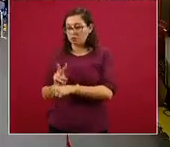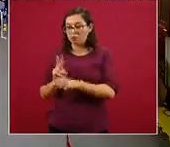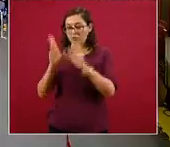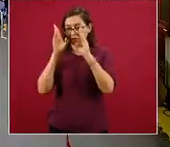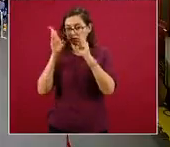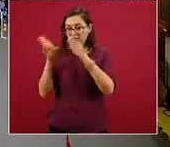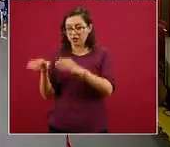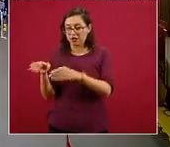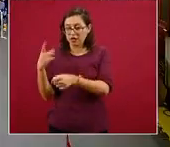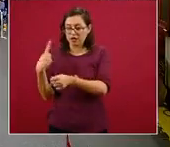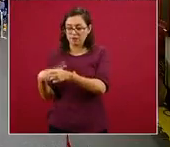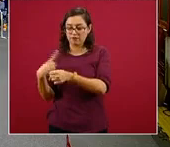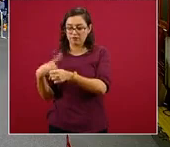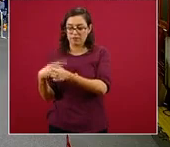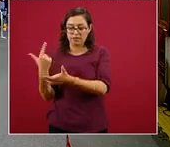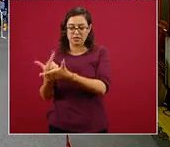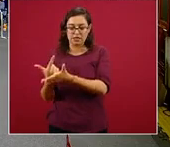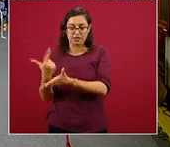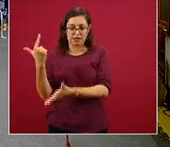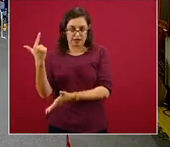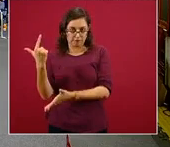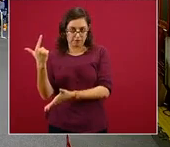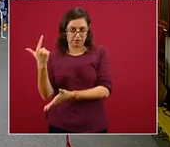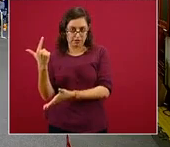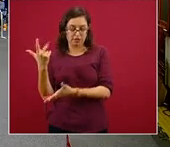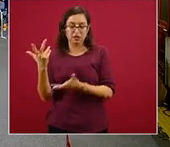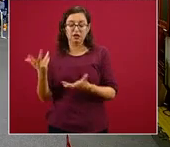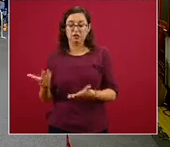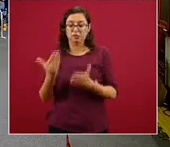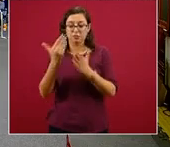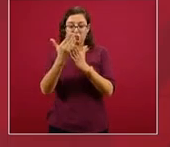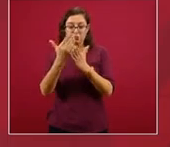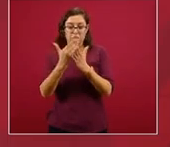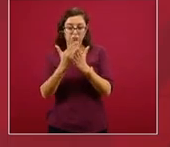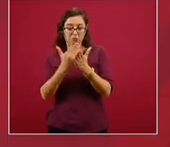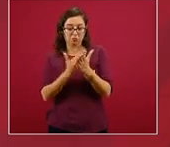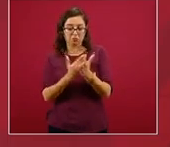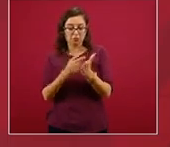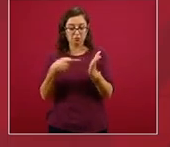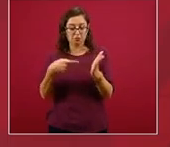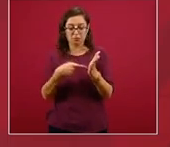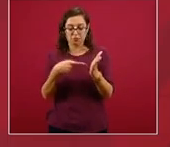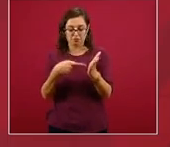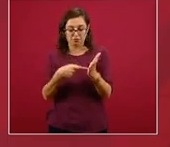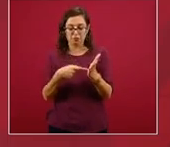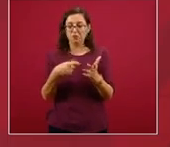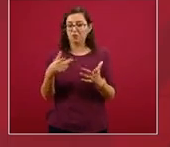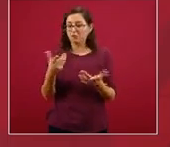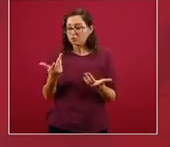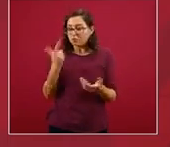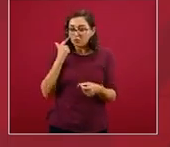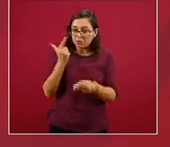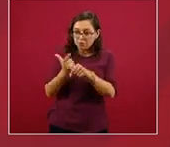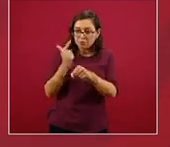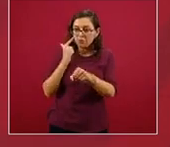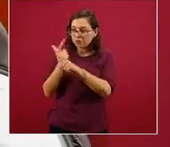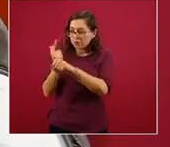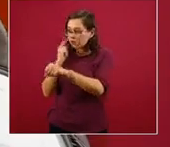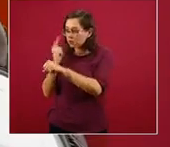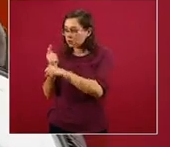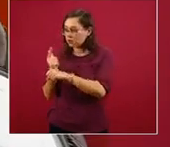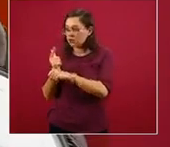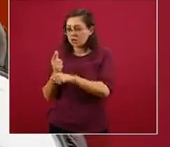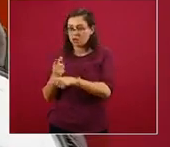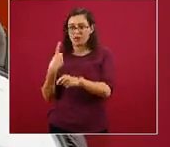enfoca a la enfermedad grave. Recordemos que el lineamiento busca de manera activa al 100% de casos graves en todos